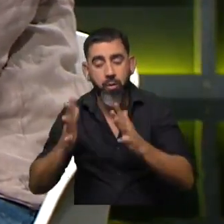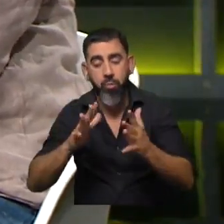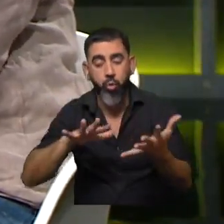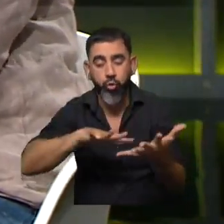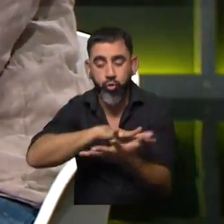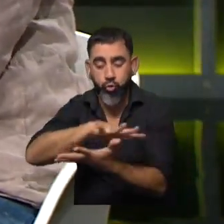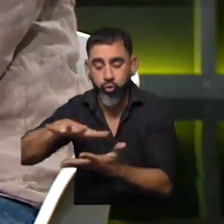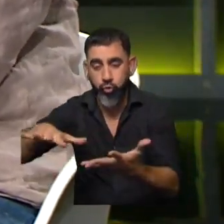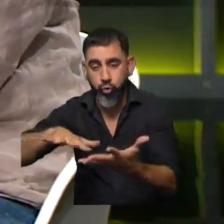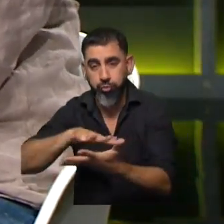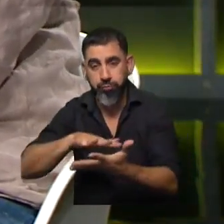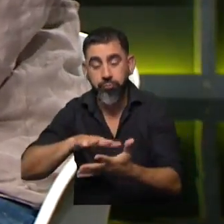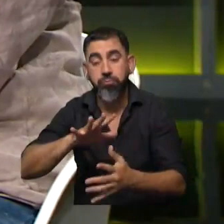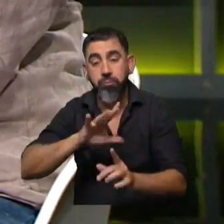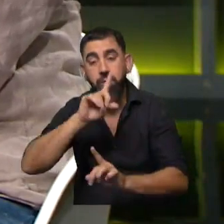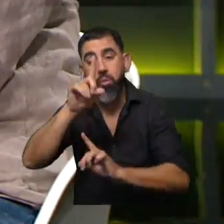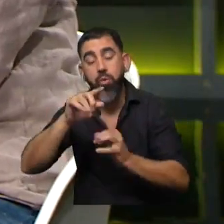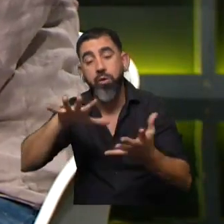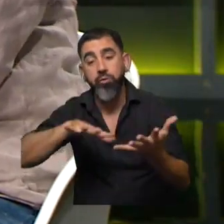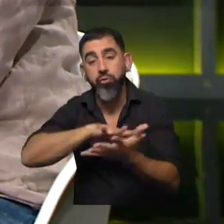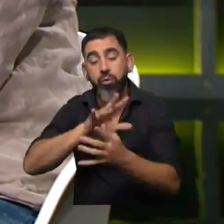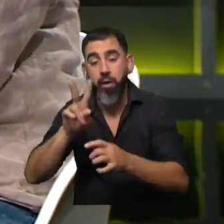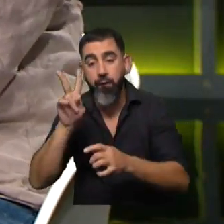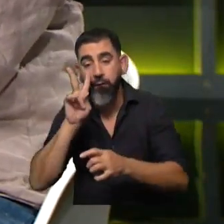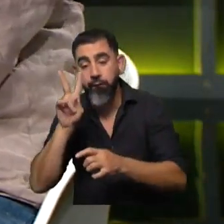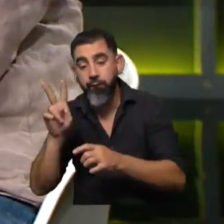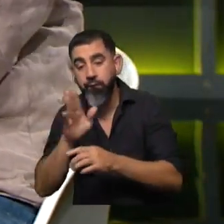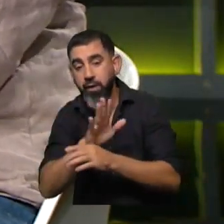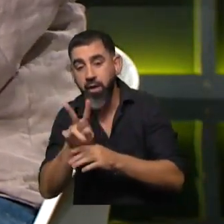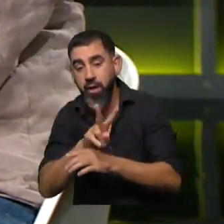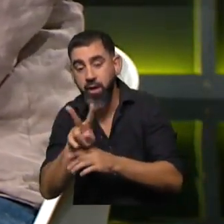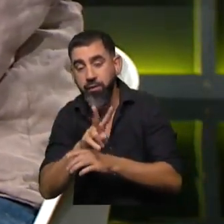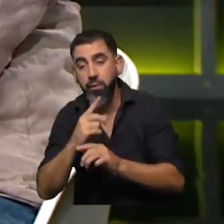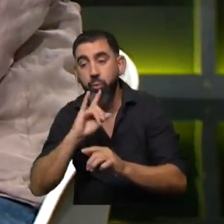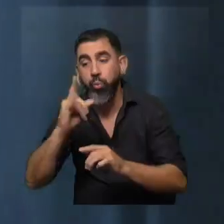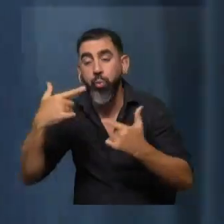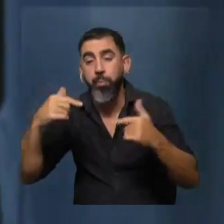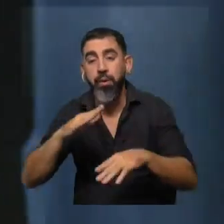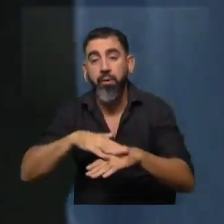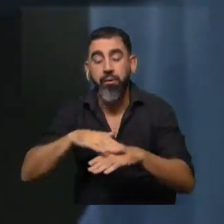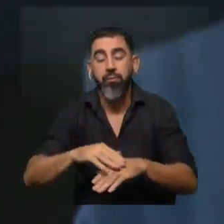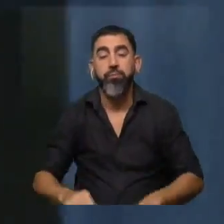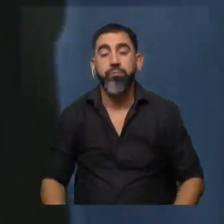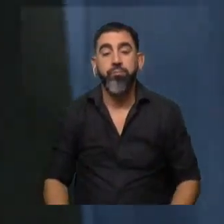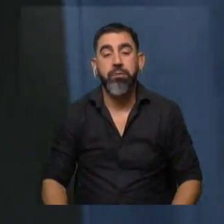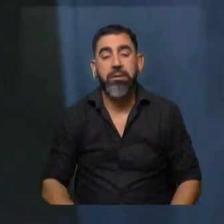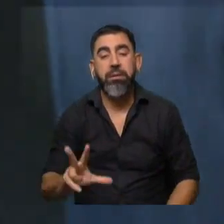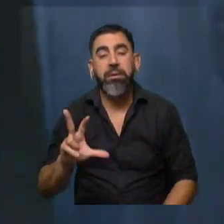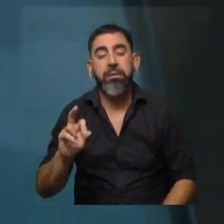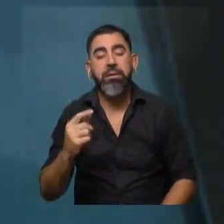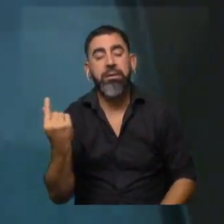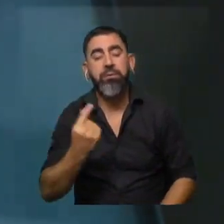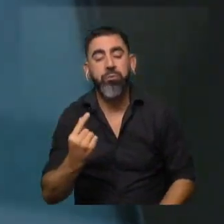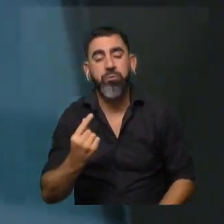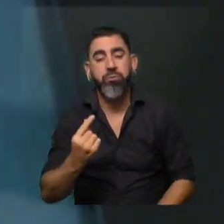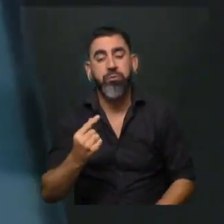zonas. Bien. Y hay zonas de vigilancia que eso se encarga el Ministerio. Nos quedan 30 segundos y no quiero que nos